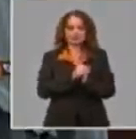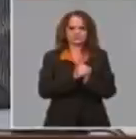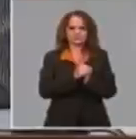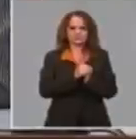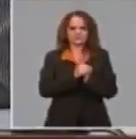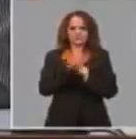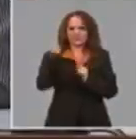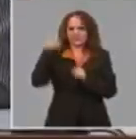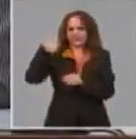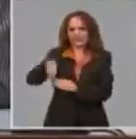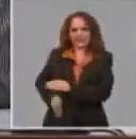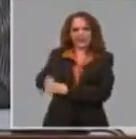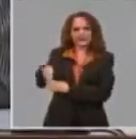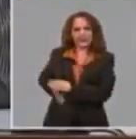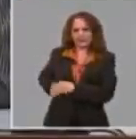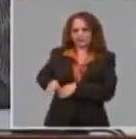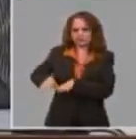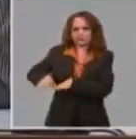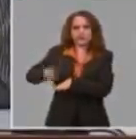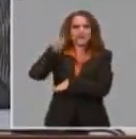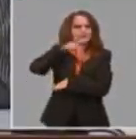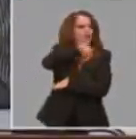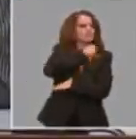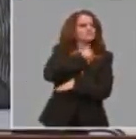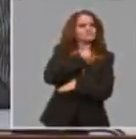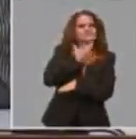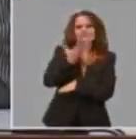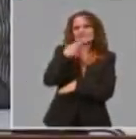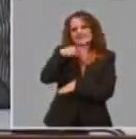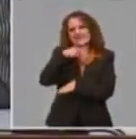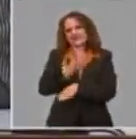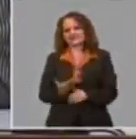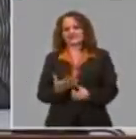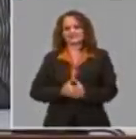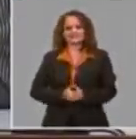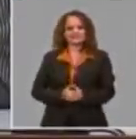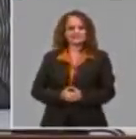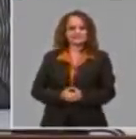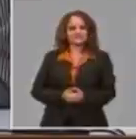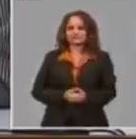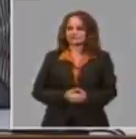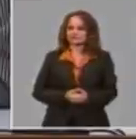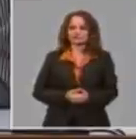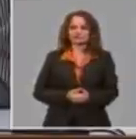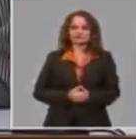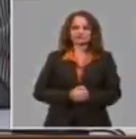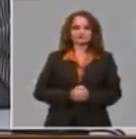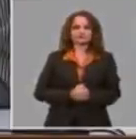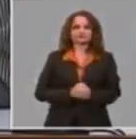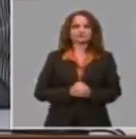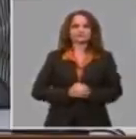se prevé una que se se desbarata explicando con un argumento algo